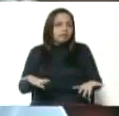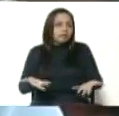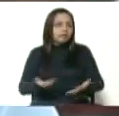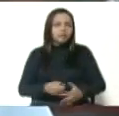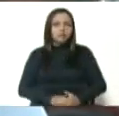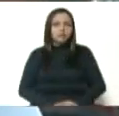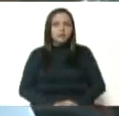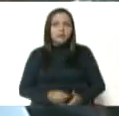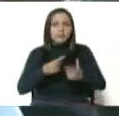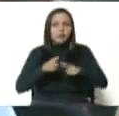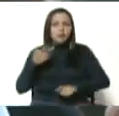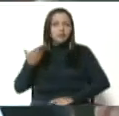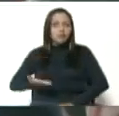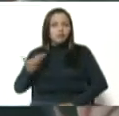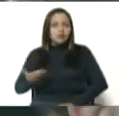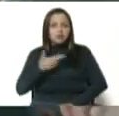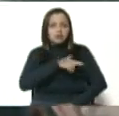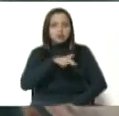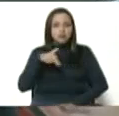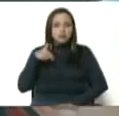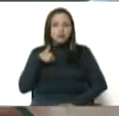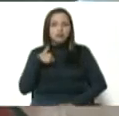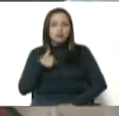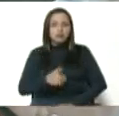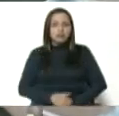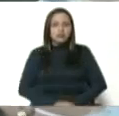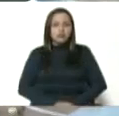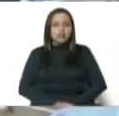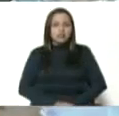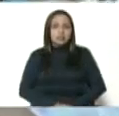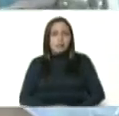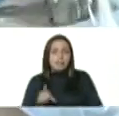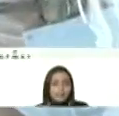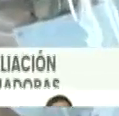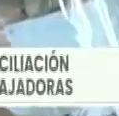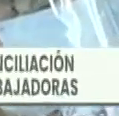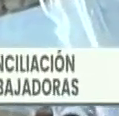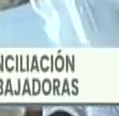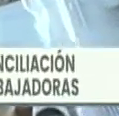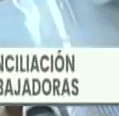Pero lo importante para nosotros en este momento es que se sumaron esas